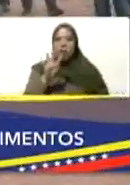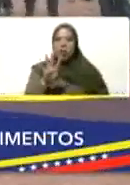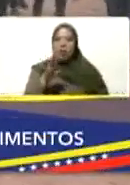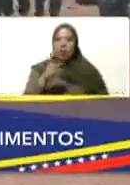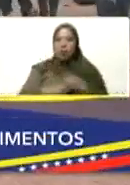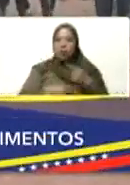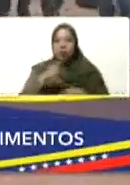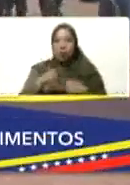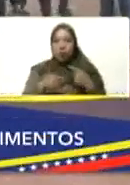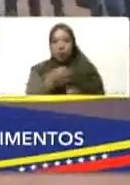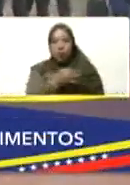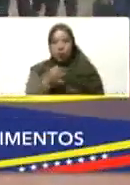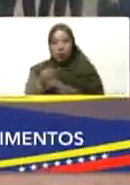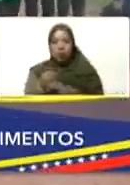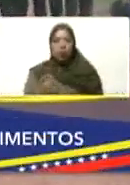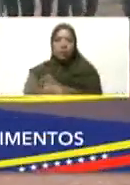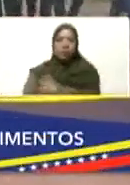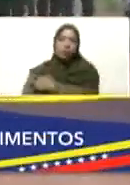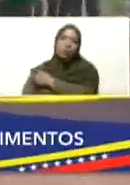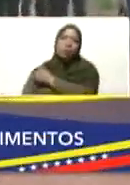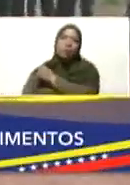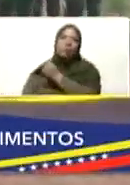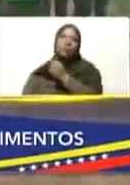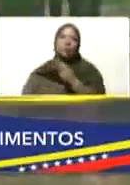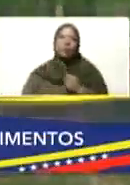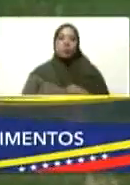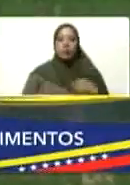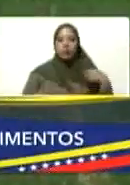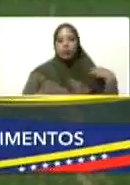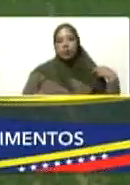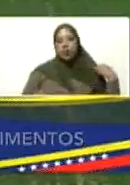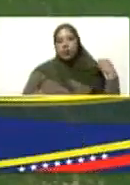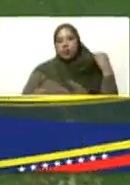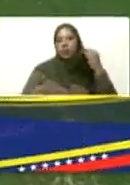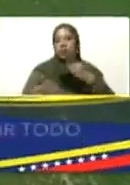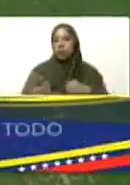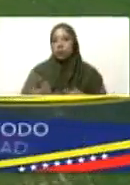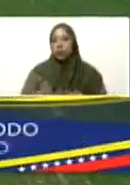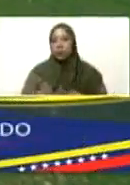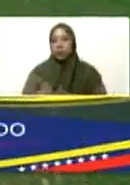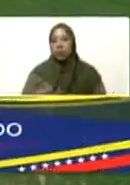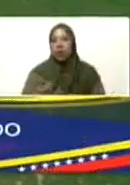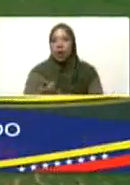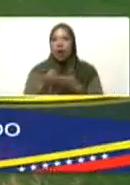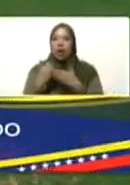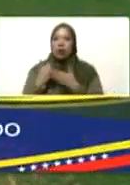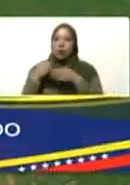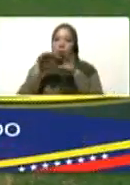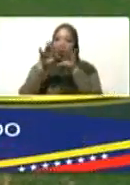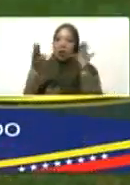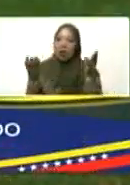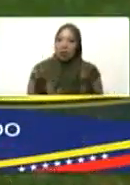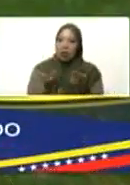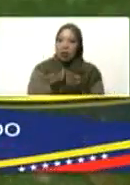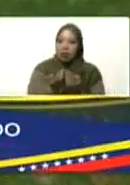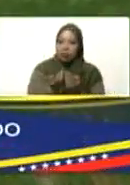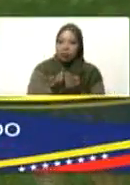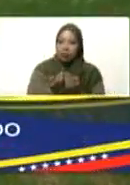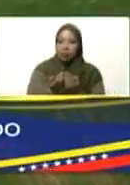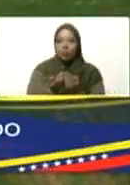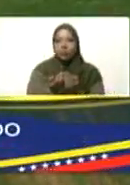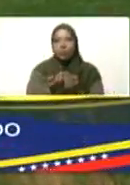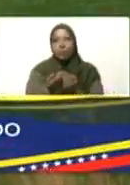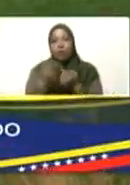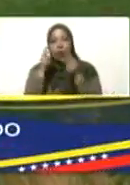presidente. Correcto. Y la soya además es un cultivo que enriquece la tierra. Bueno, aquí nosotros vemos el sistema